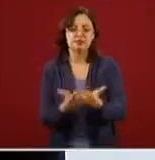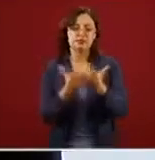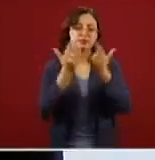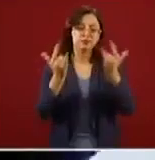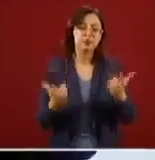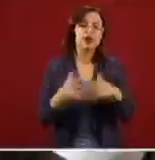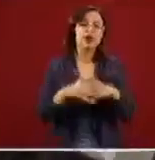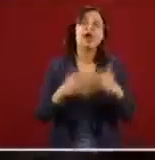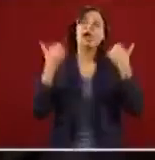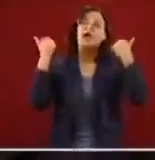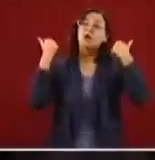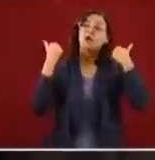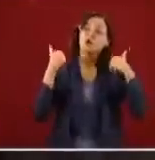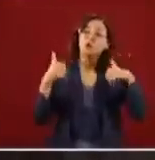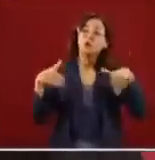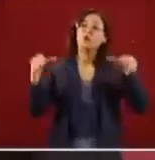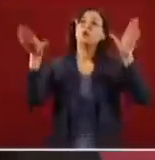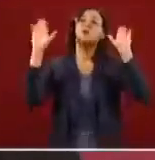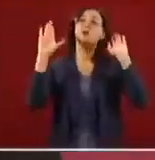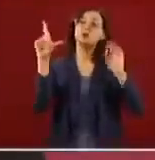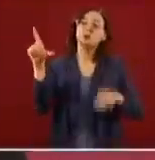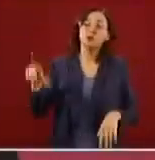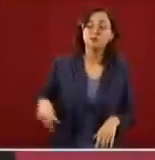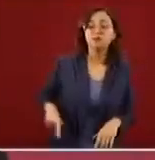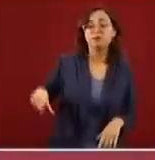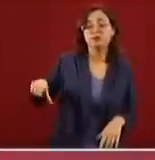Habían unos gobernantes